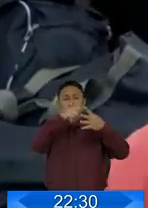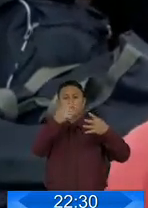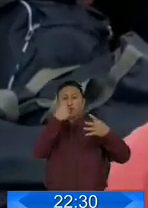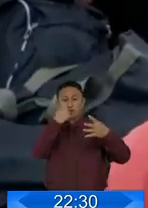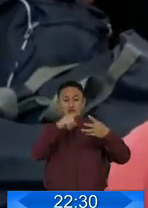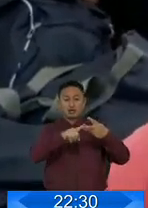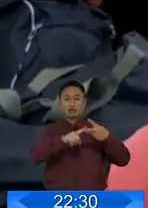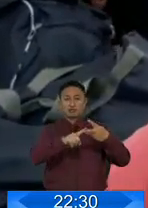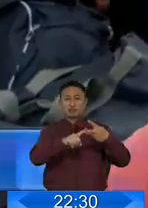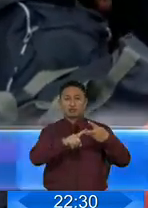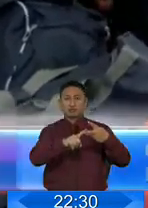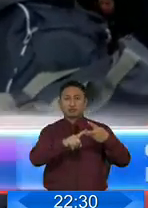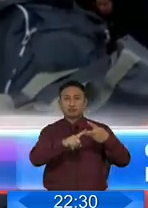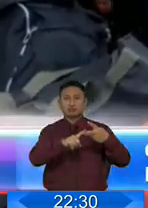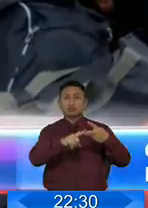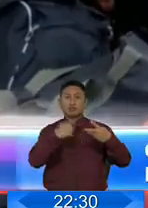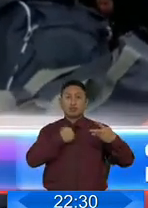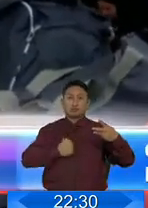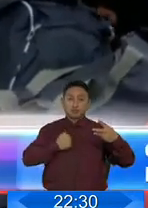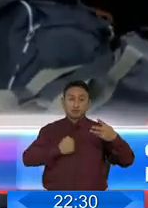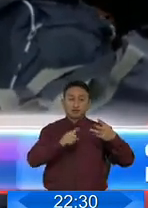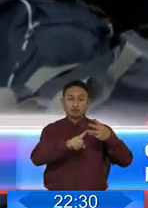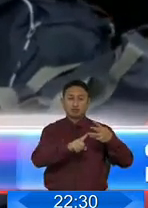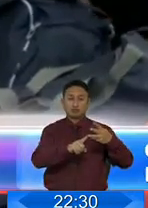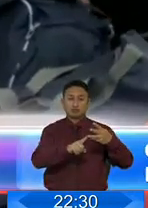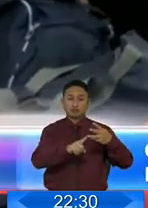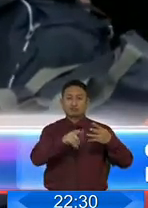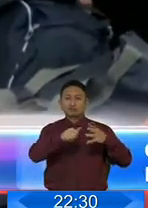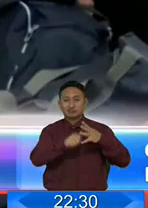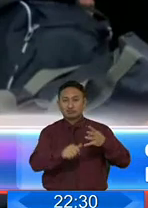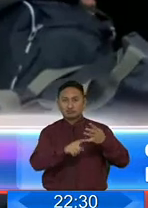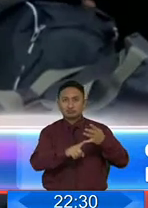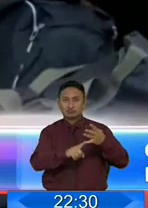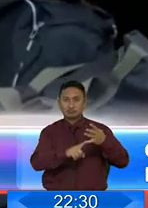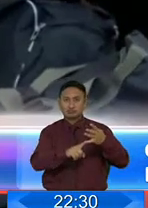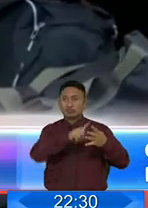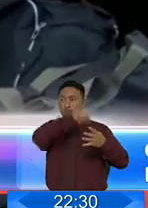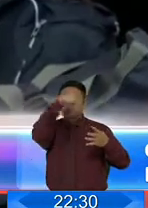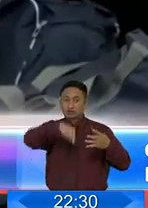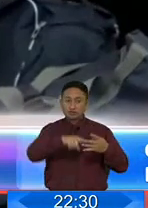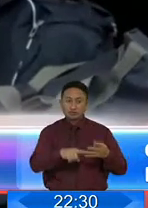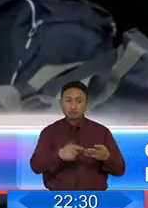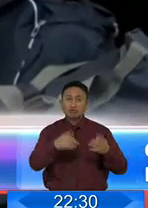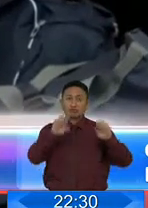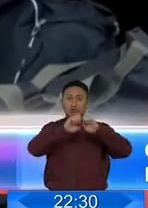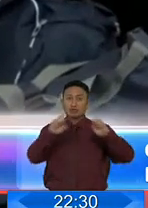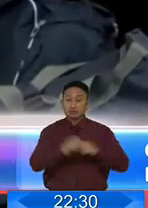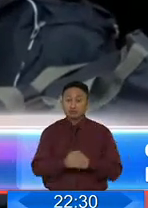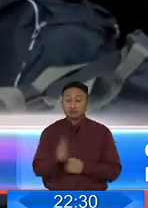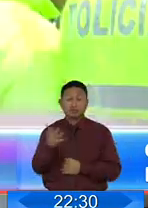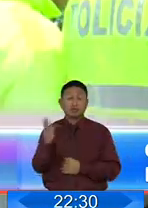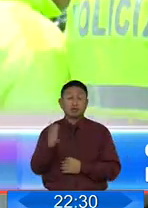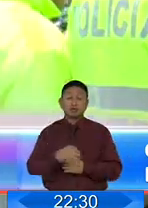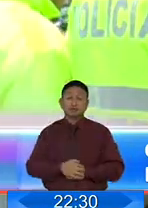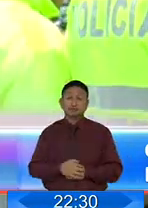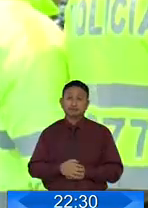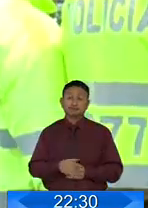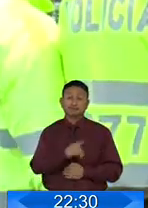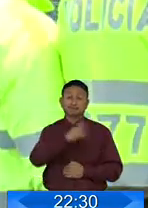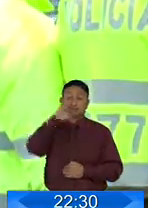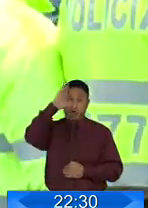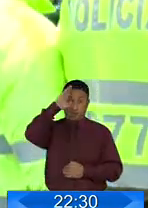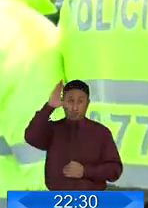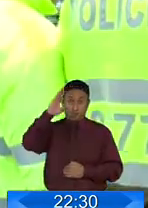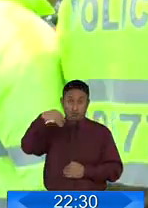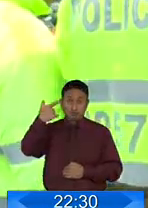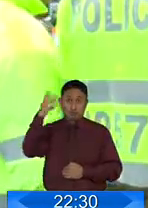comida, ducha, estadías, y la empresa no nos cumplió con nada de eso. La policía colombiana,